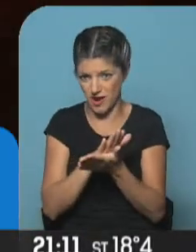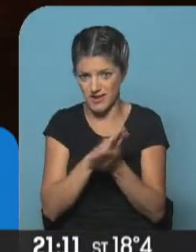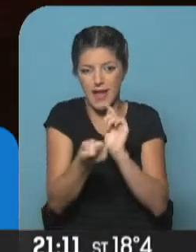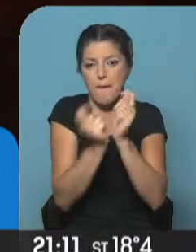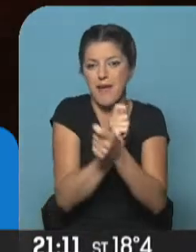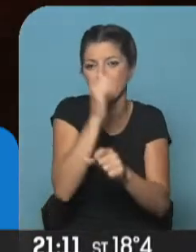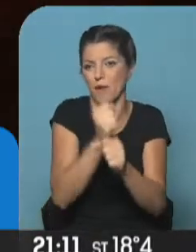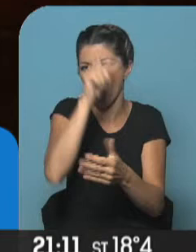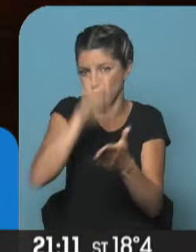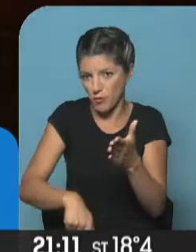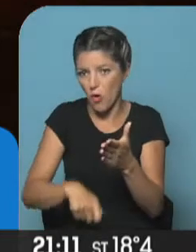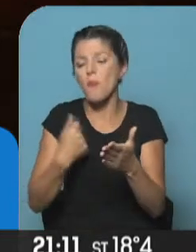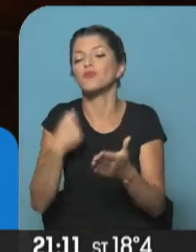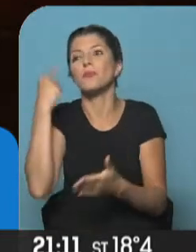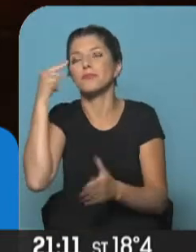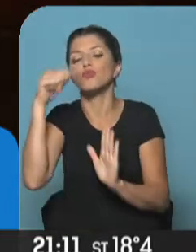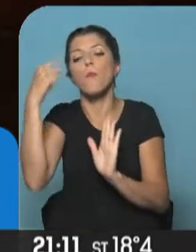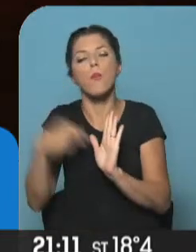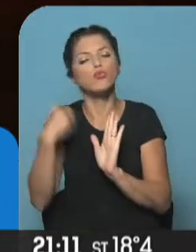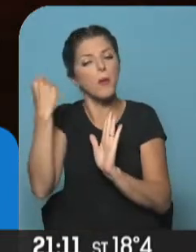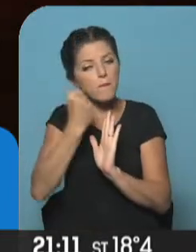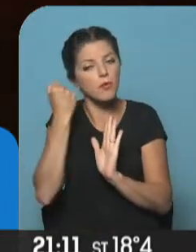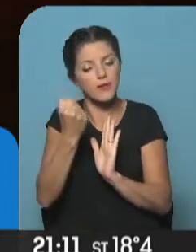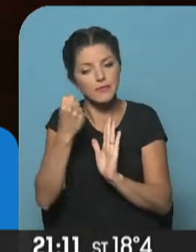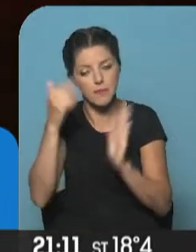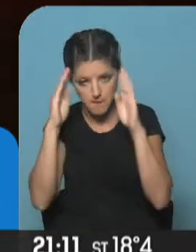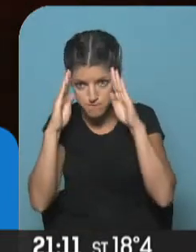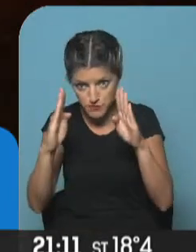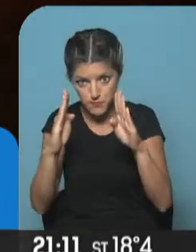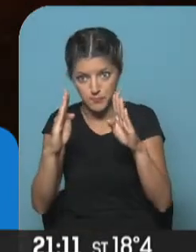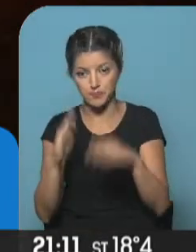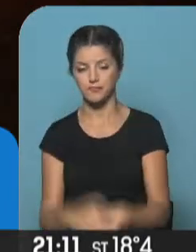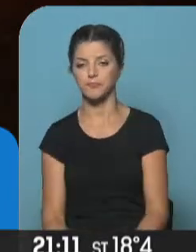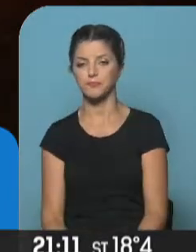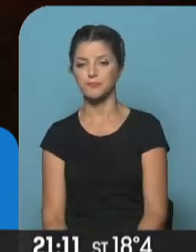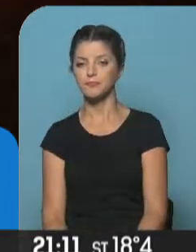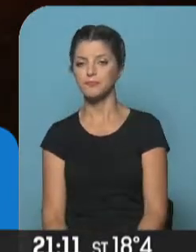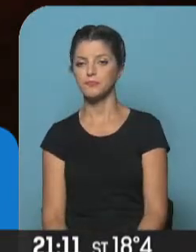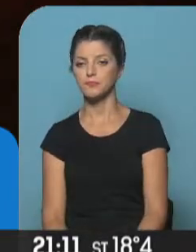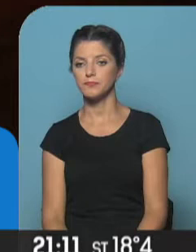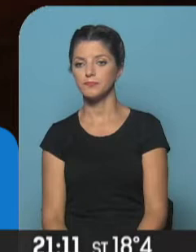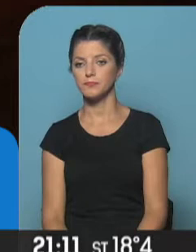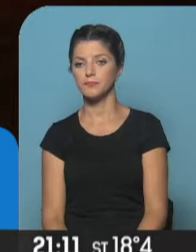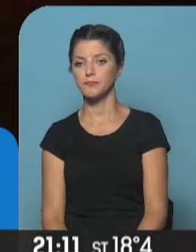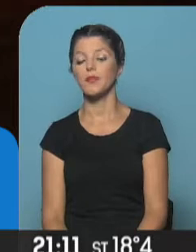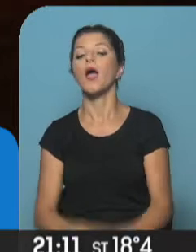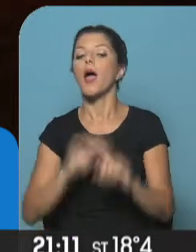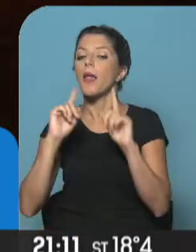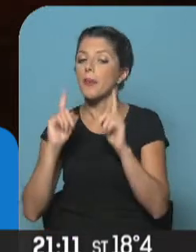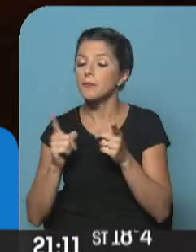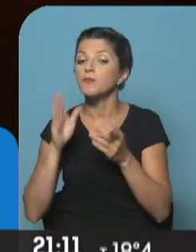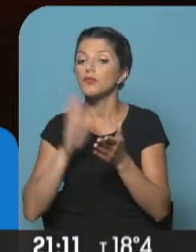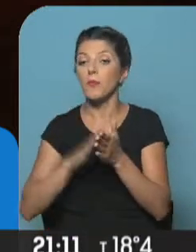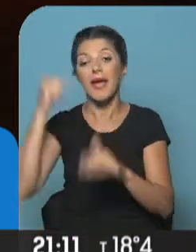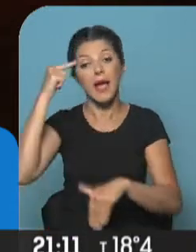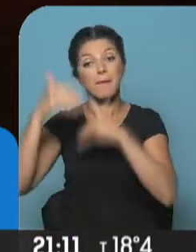que creemos que hay que trabajar en un acuerdo para avanzar con una ley. Y después, lo que tiene que ver con la capacitación laboral, el